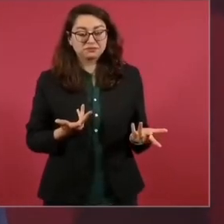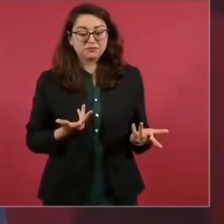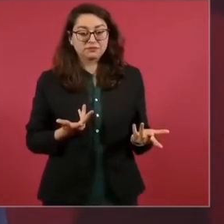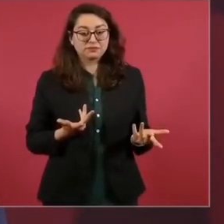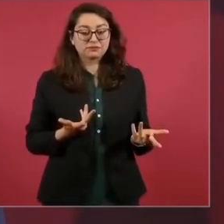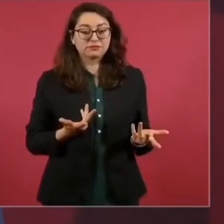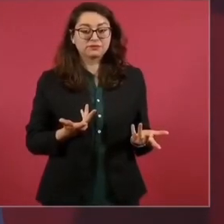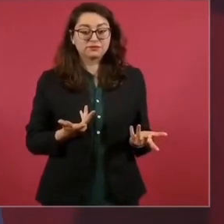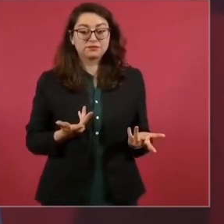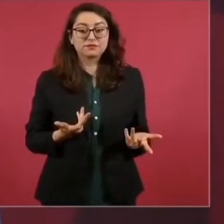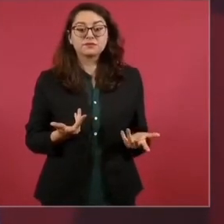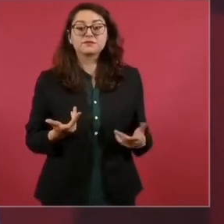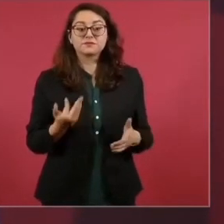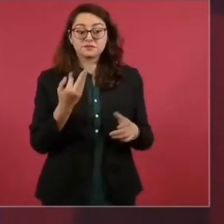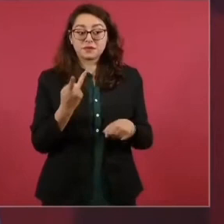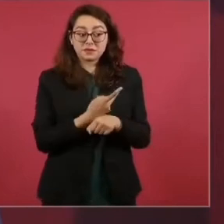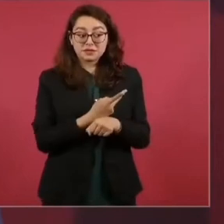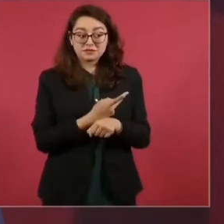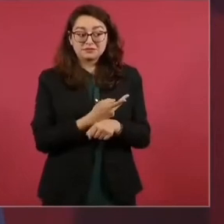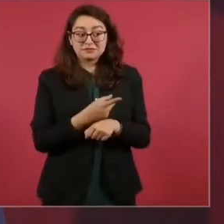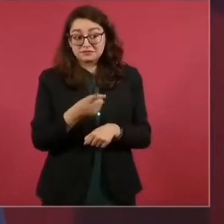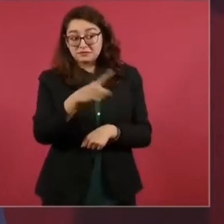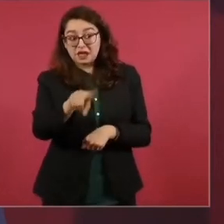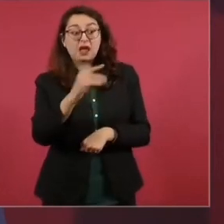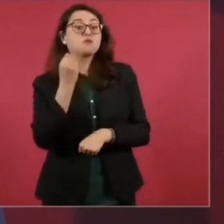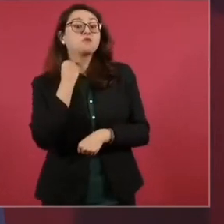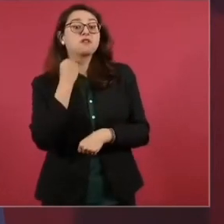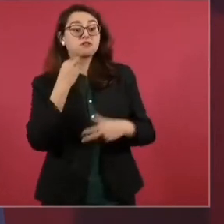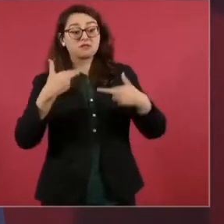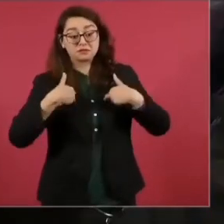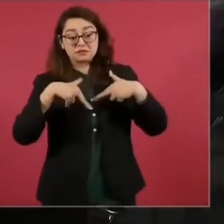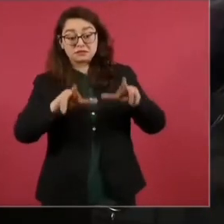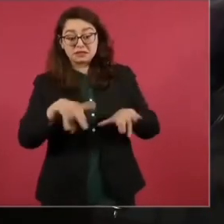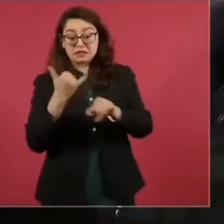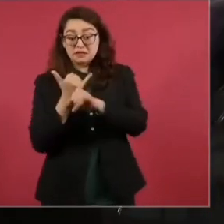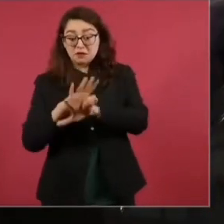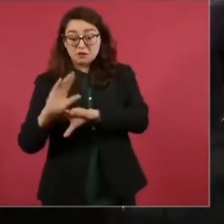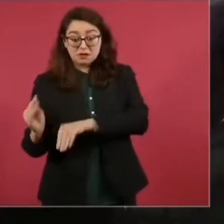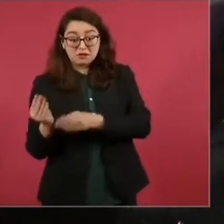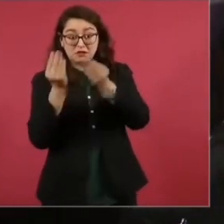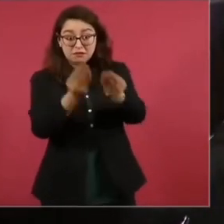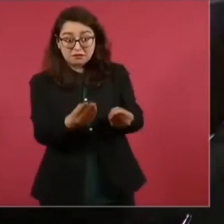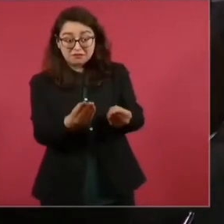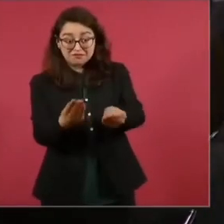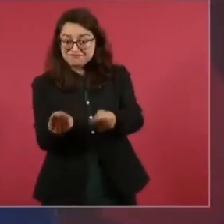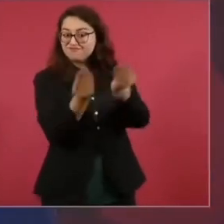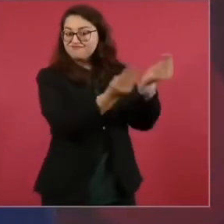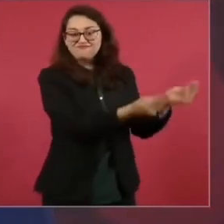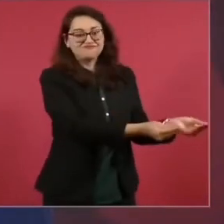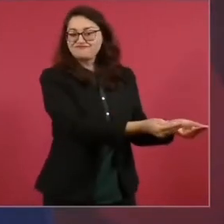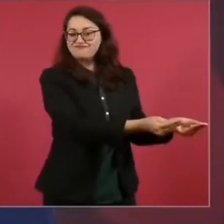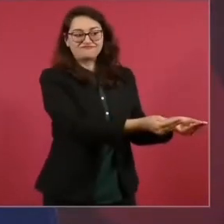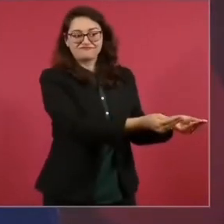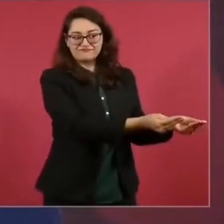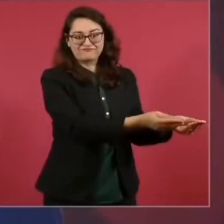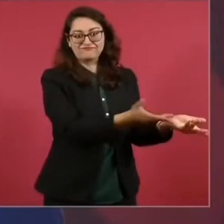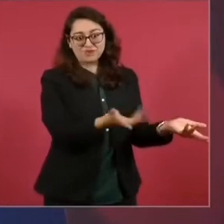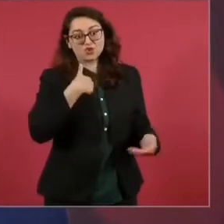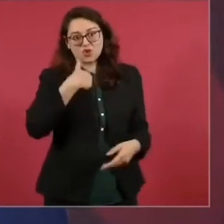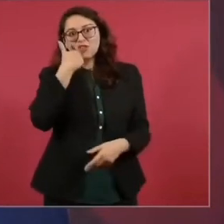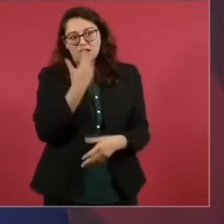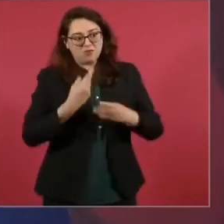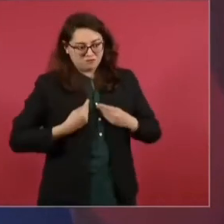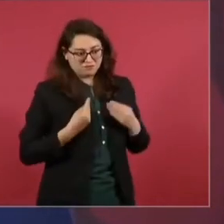sostengo que ellos no tienen toda la información y yo quiero informarles. No significa